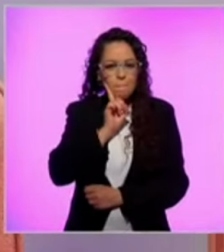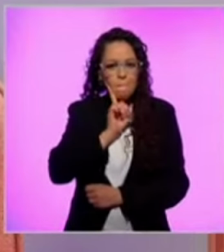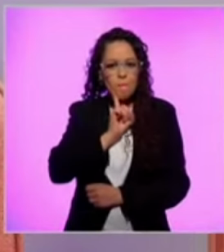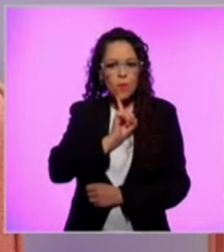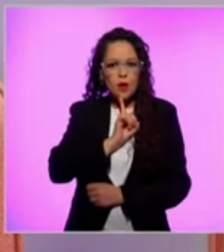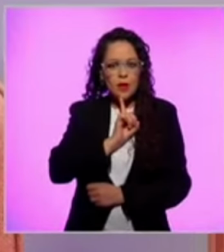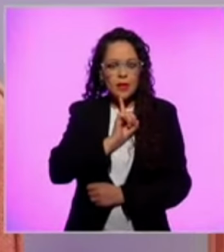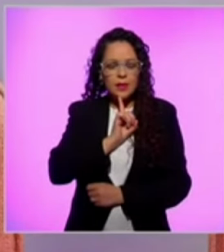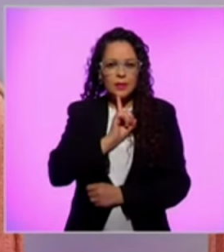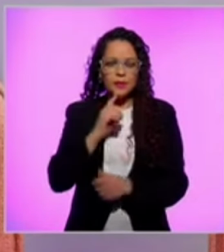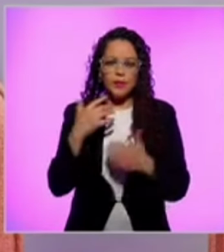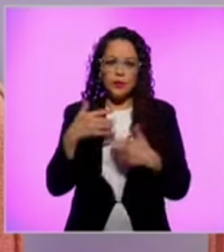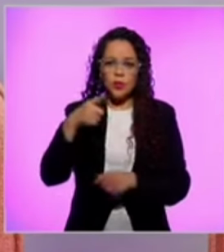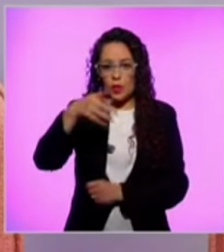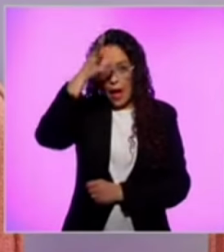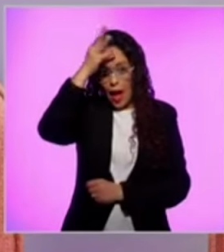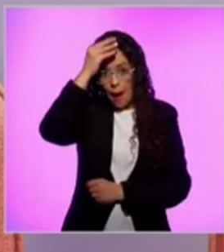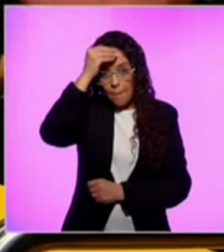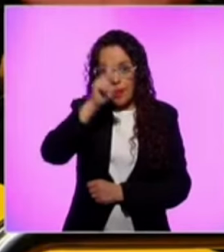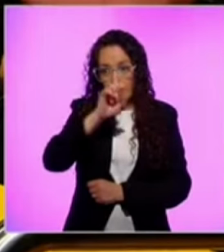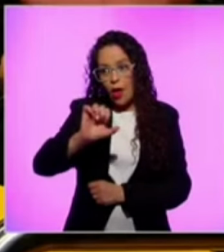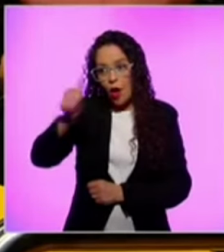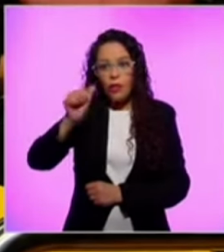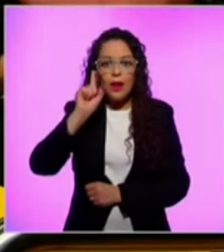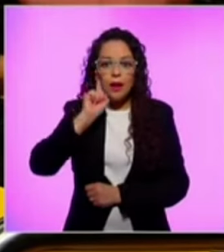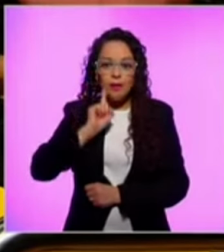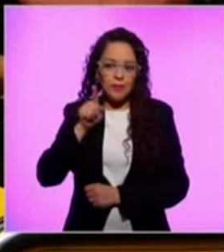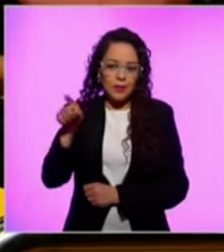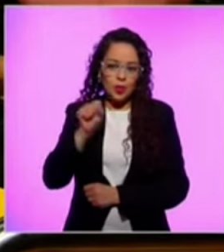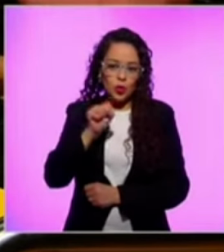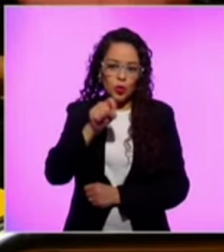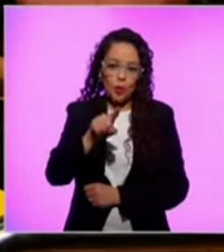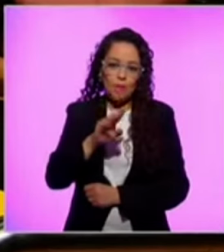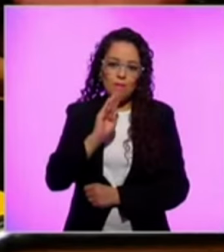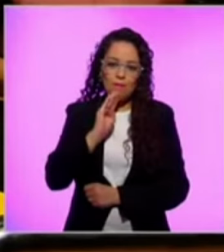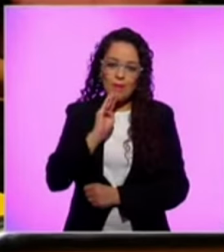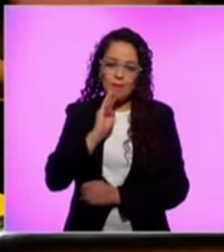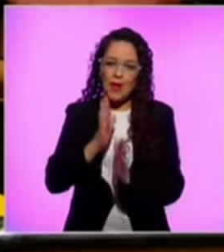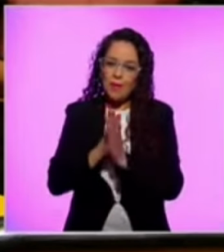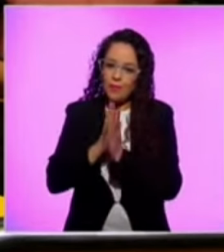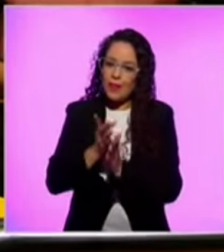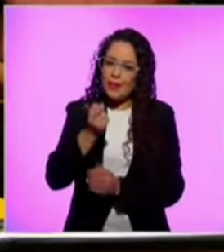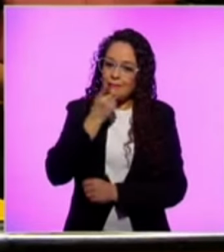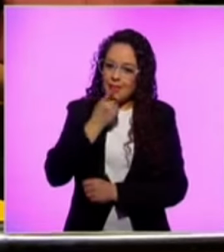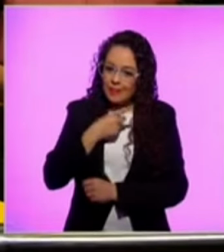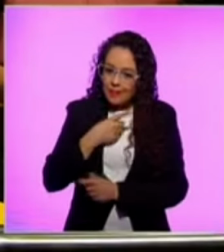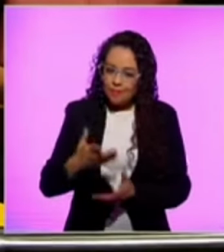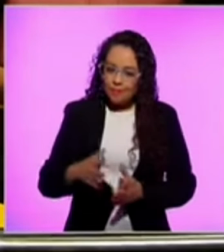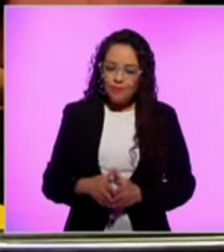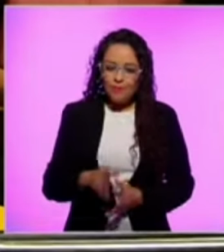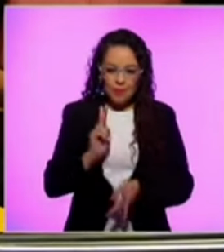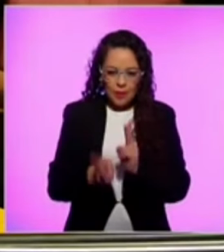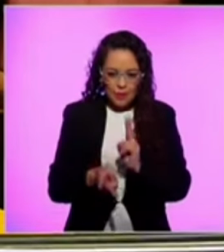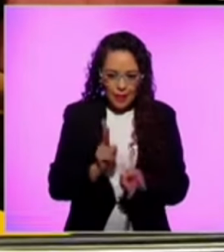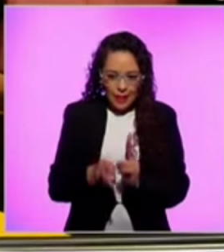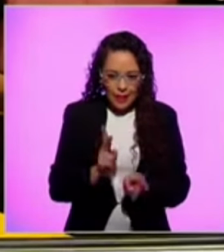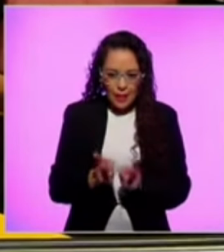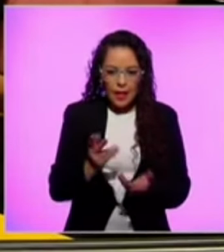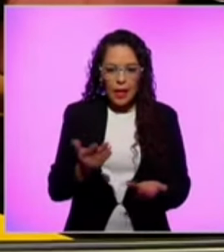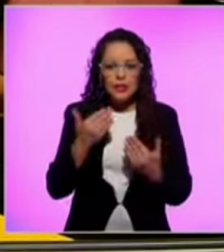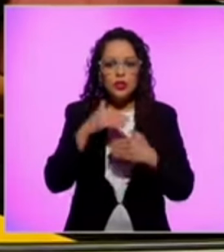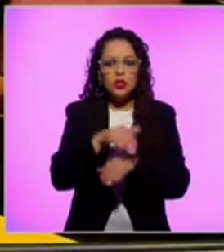que aprendió de otra mujer, que es tu mamá. Por favor, cuéntanos, Elizabeth, sobre